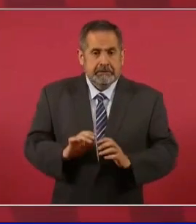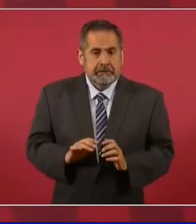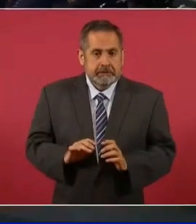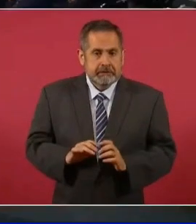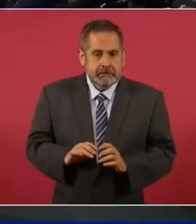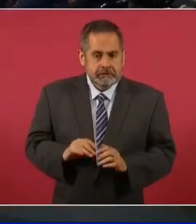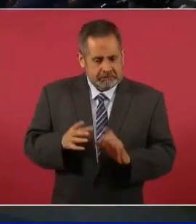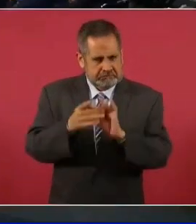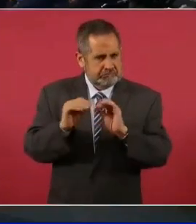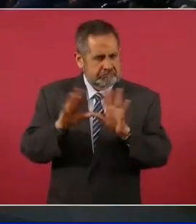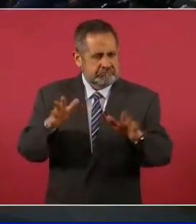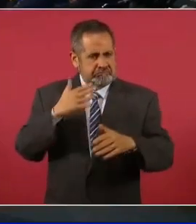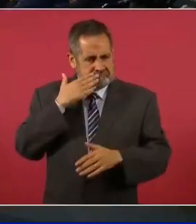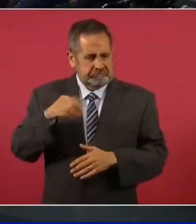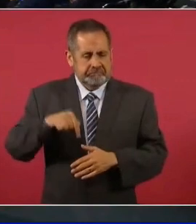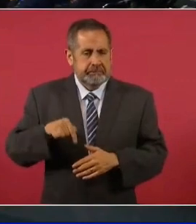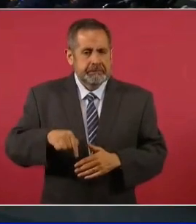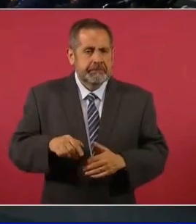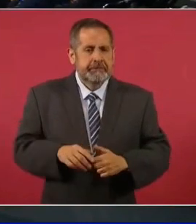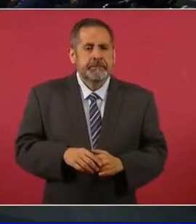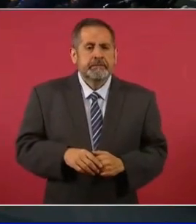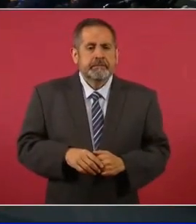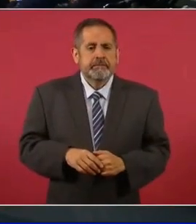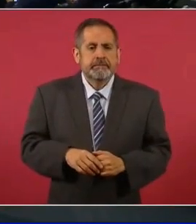para que vean que